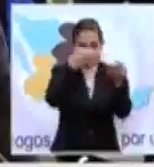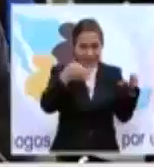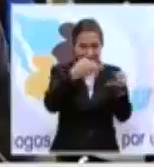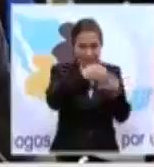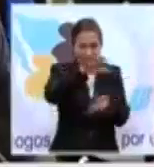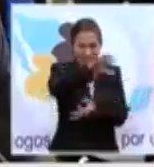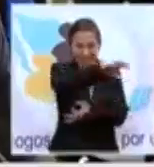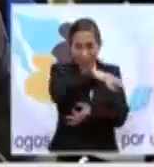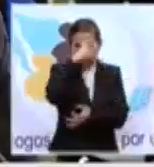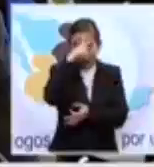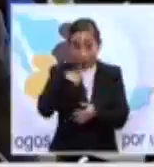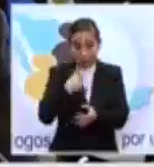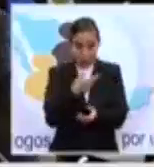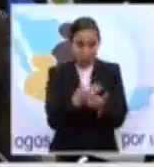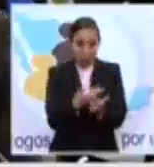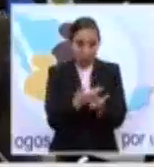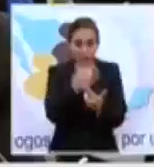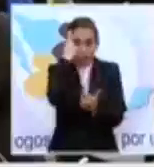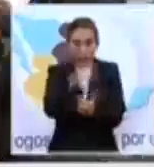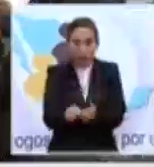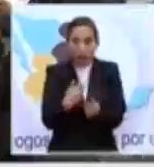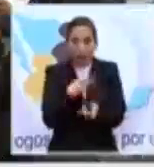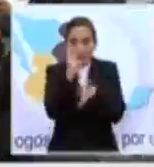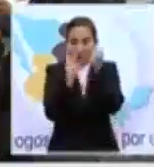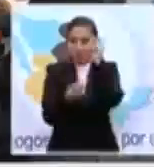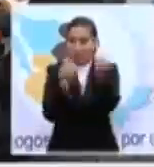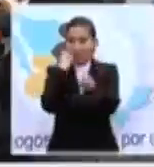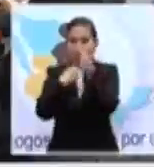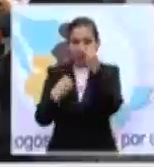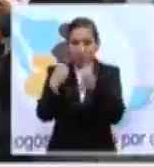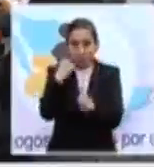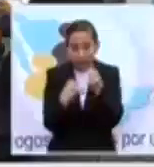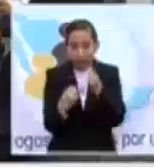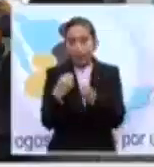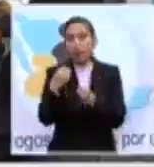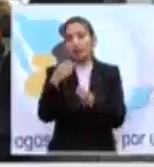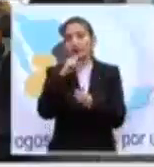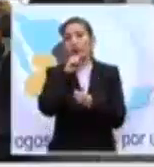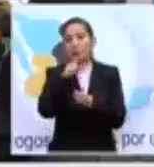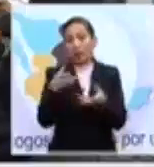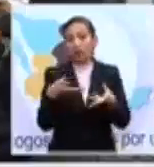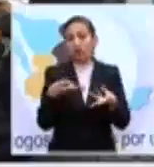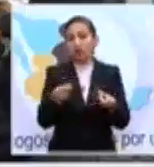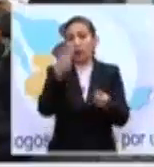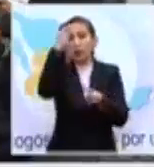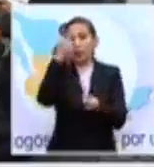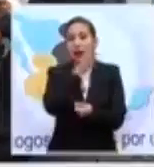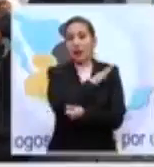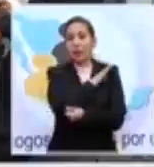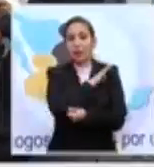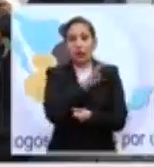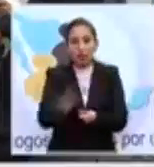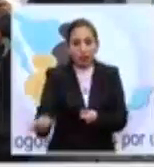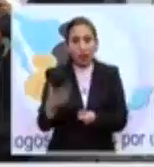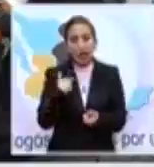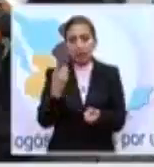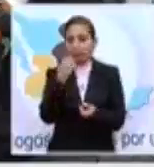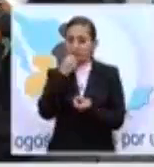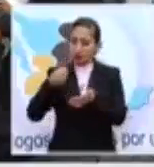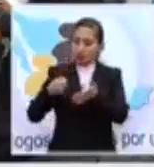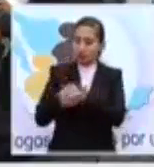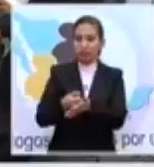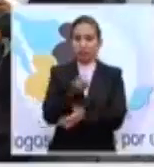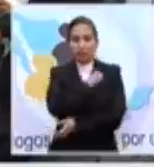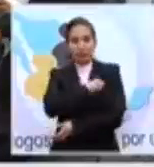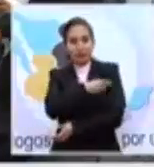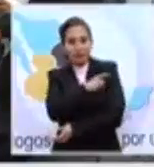productivas en este país para que nos pueda dar no solo autosuficiencia alimentaria, sino también calidad para poder tener una mejor nutrición, como bien lo